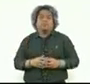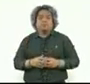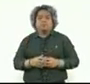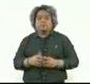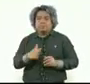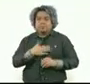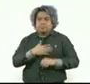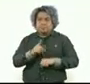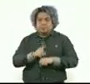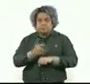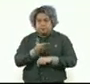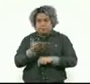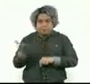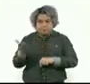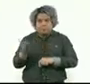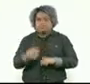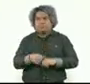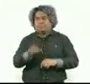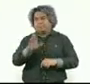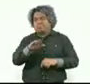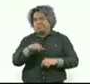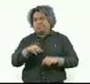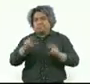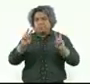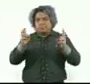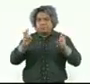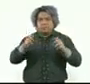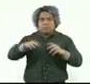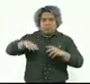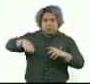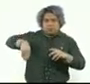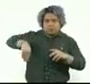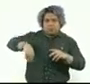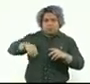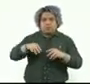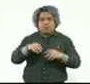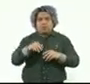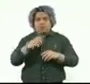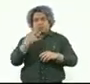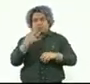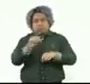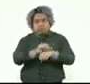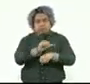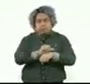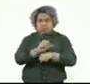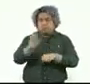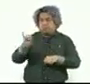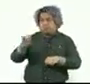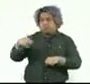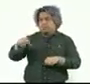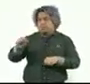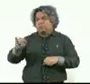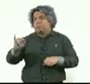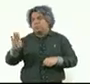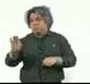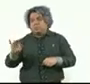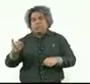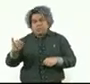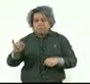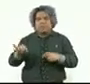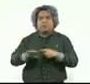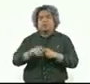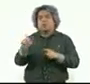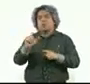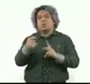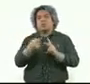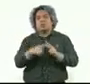Buenos días a todas y todos. Sobre el tema de la entrega de unidades del INSABI, preguntarles, ¿cuándo van a empezar ya a circular, a funcionar aquí en la